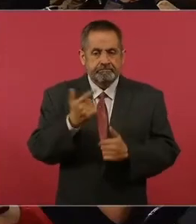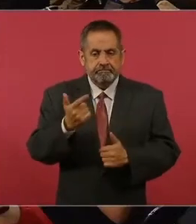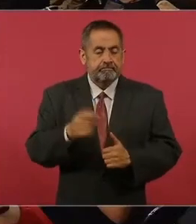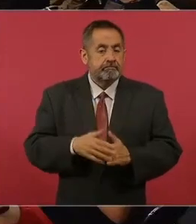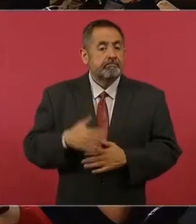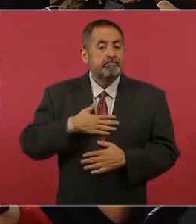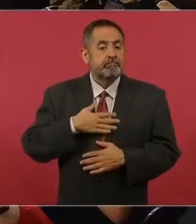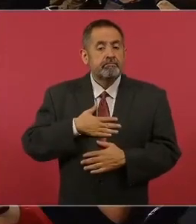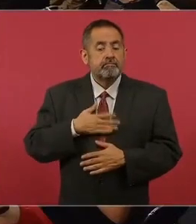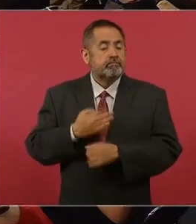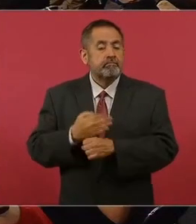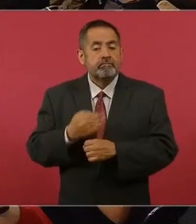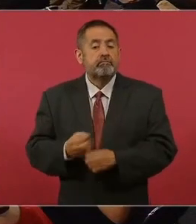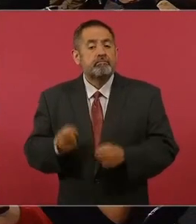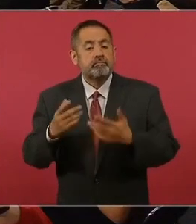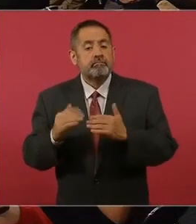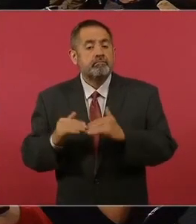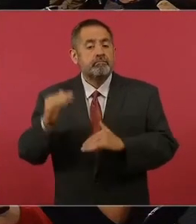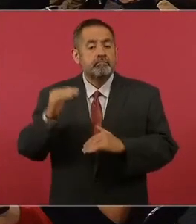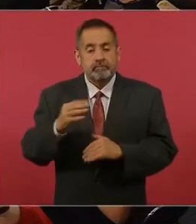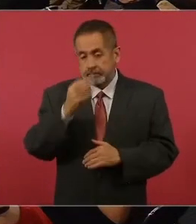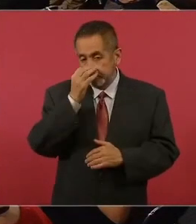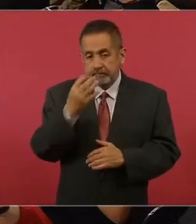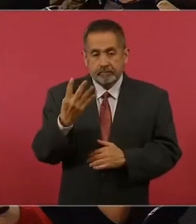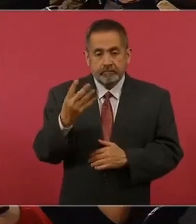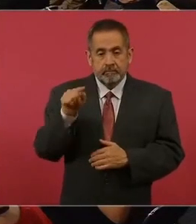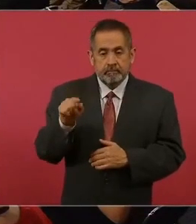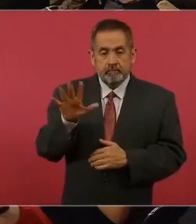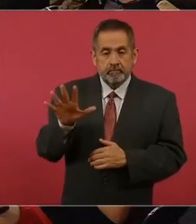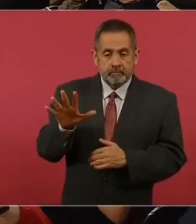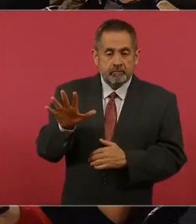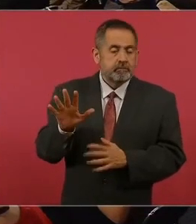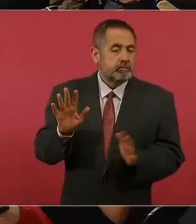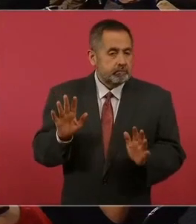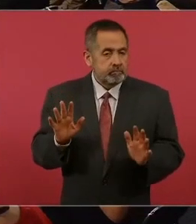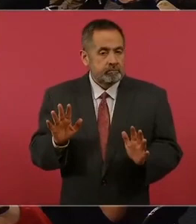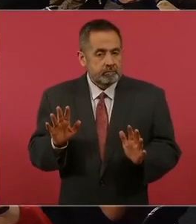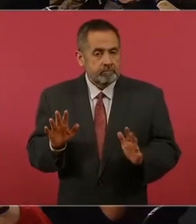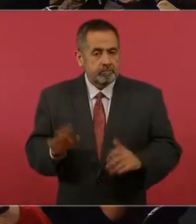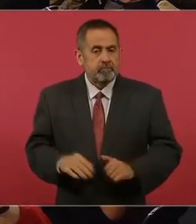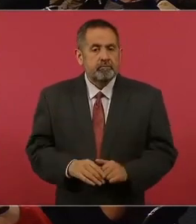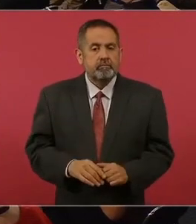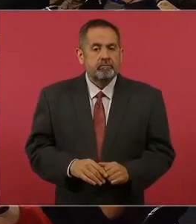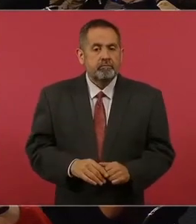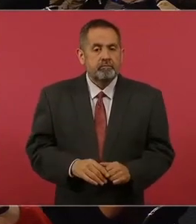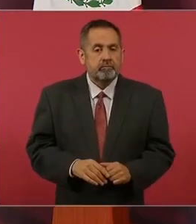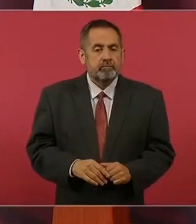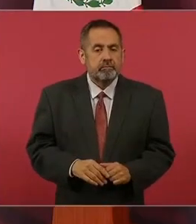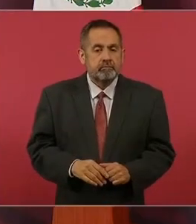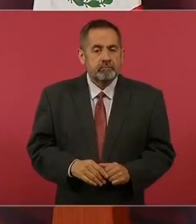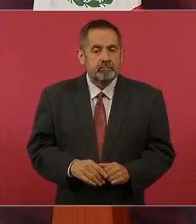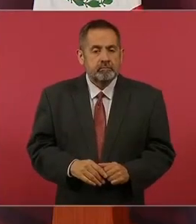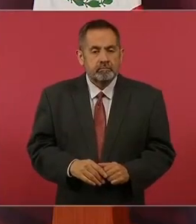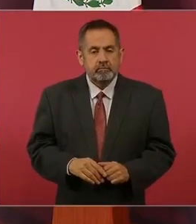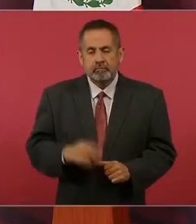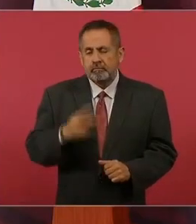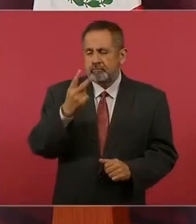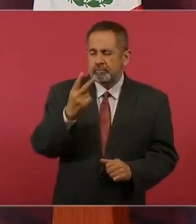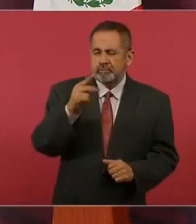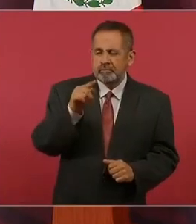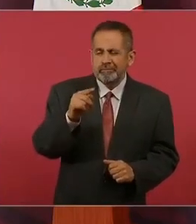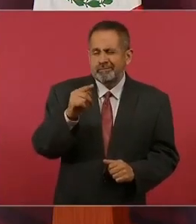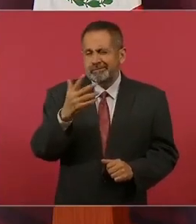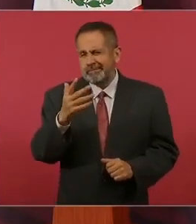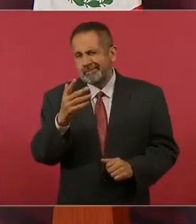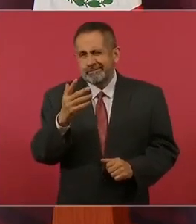Y nosotros traemos 4.5. O sea que tenemos ahí 2.5